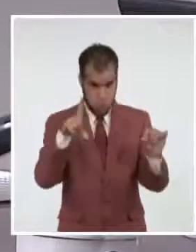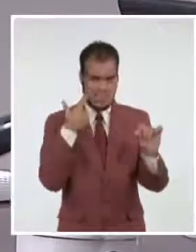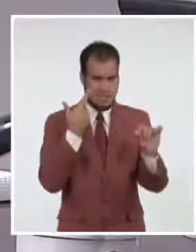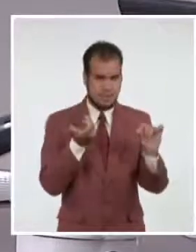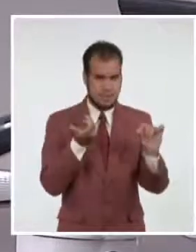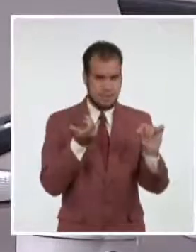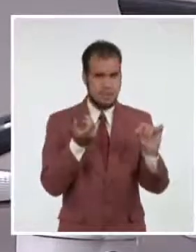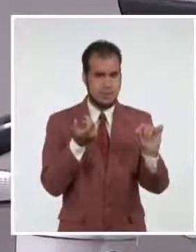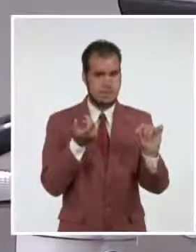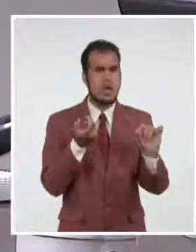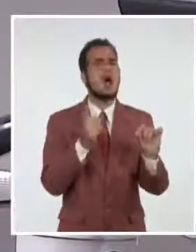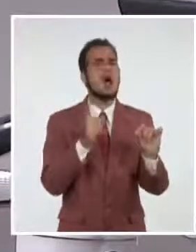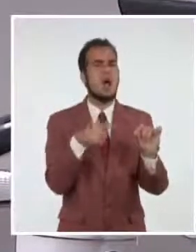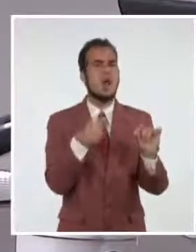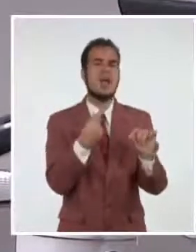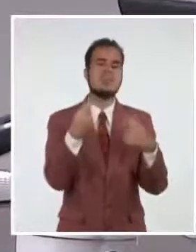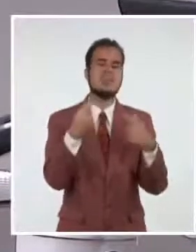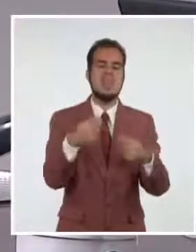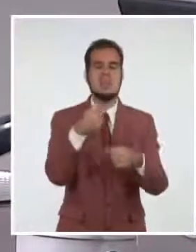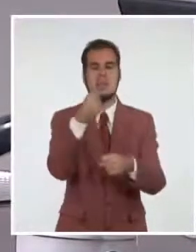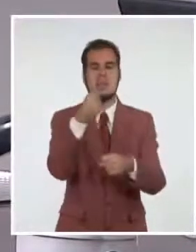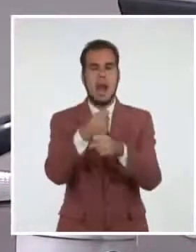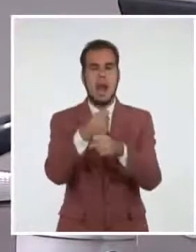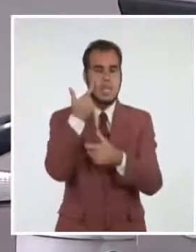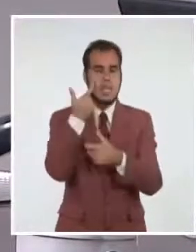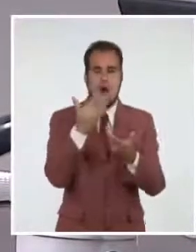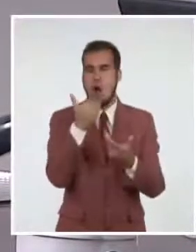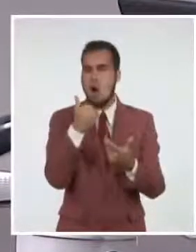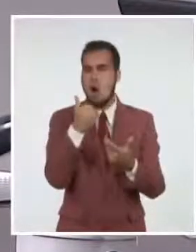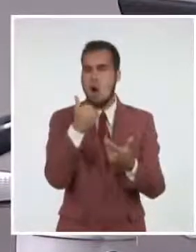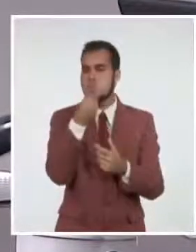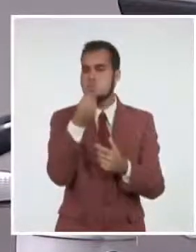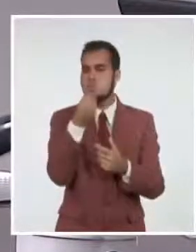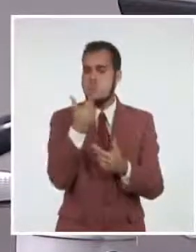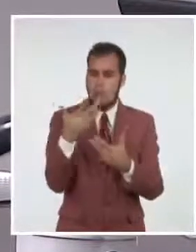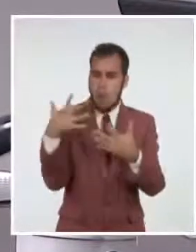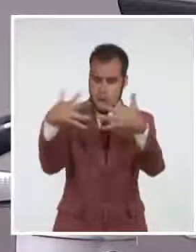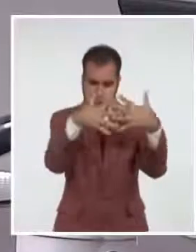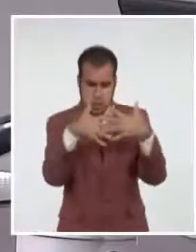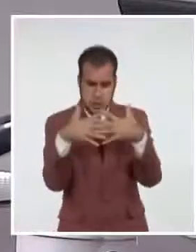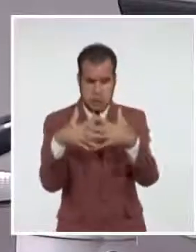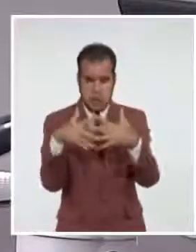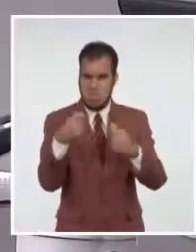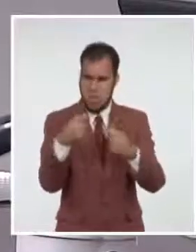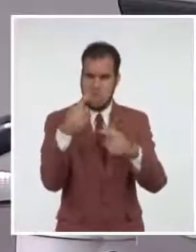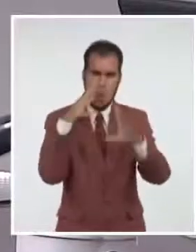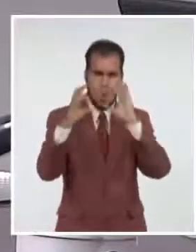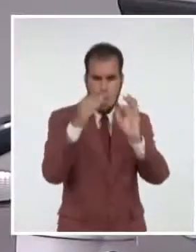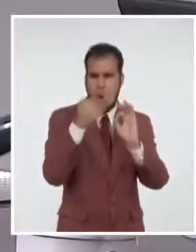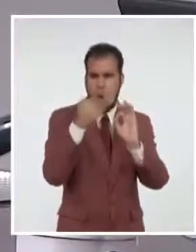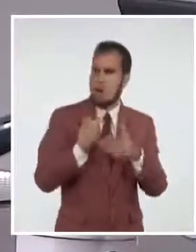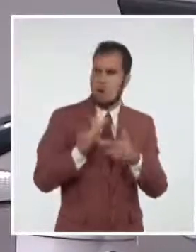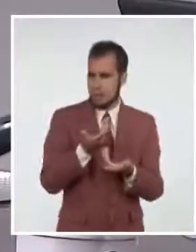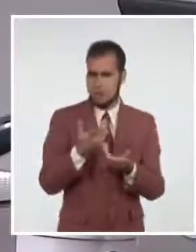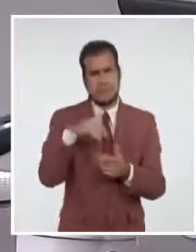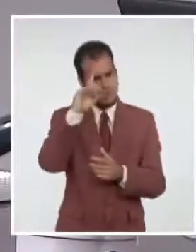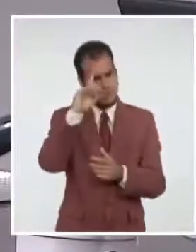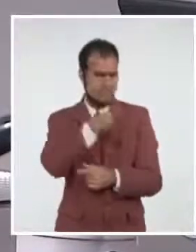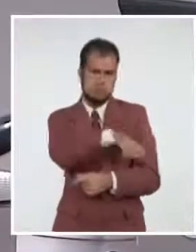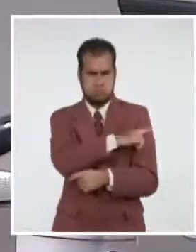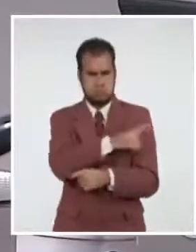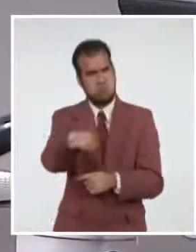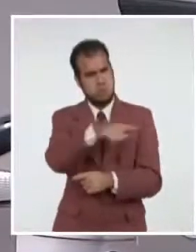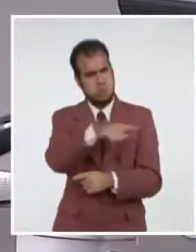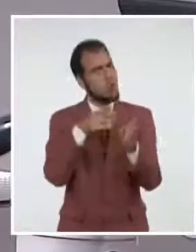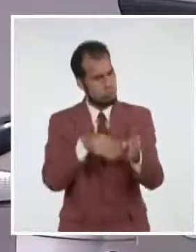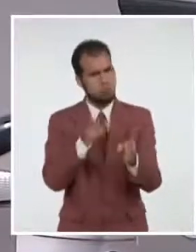cómo combinar todas esas herramientas. Lo sabemos hacer, nuestro pueblo es un pueblo disciplinado y con esos pronósticos que